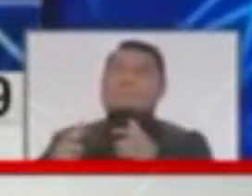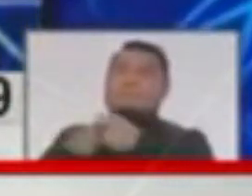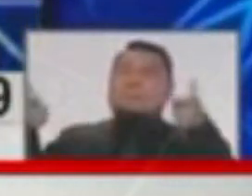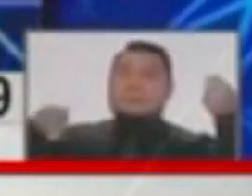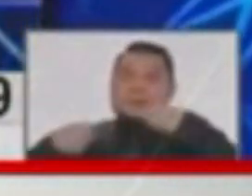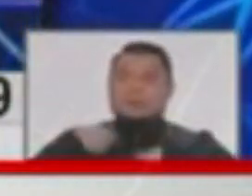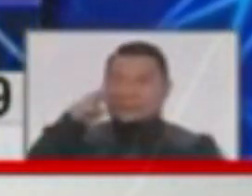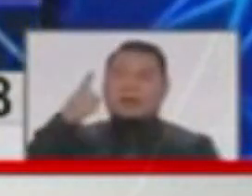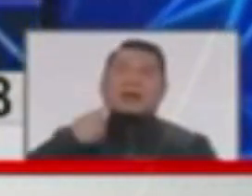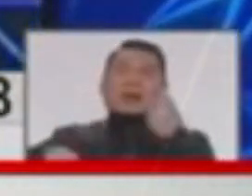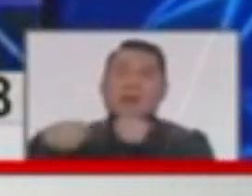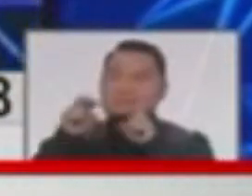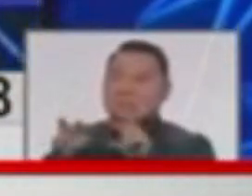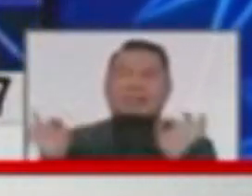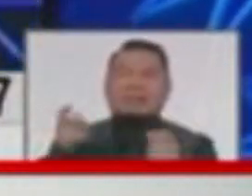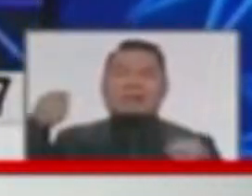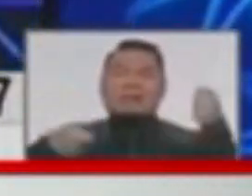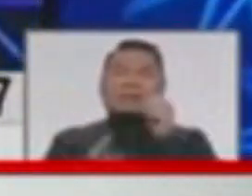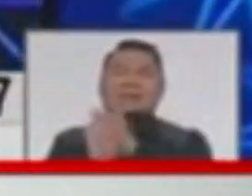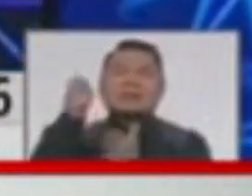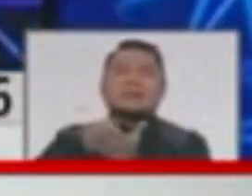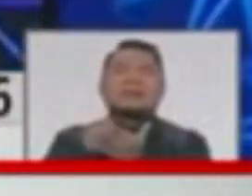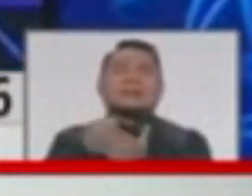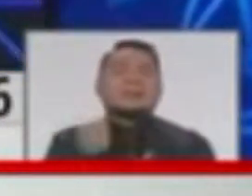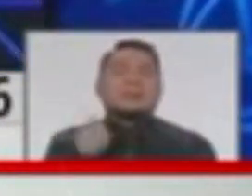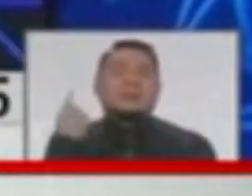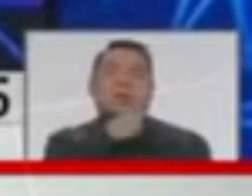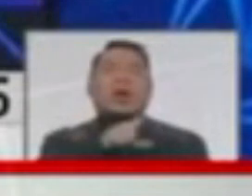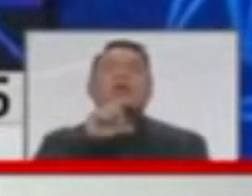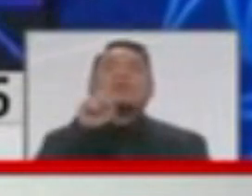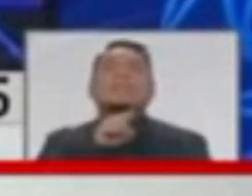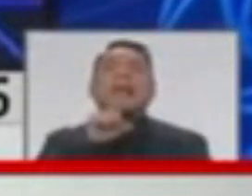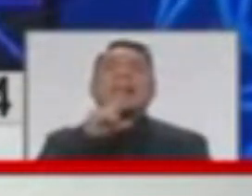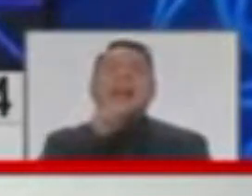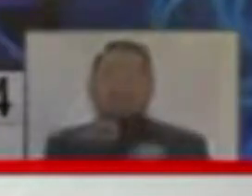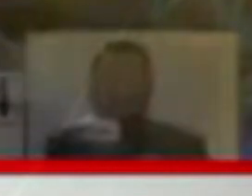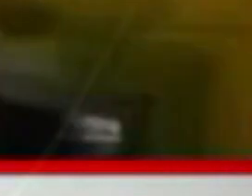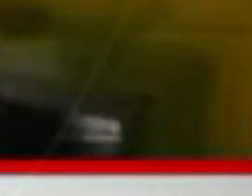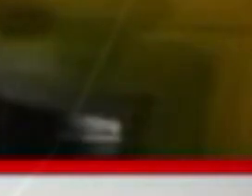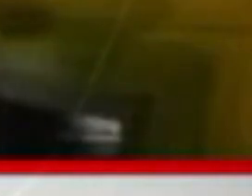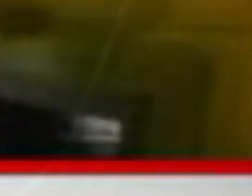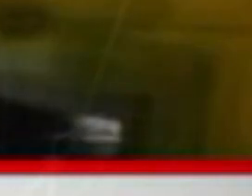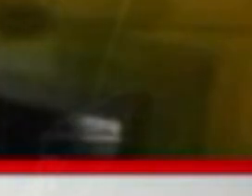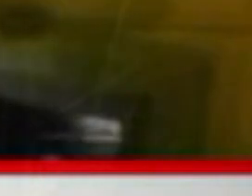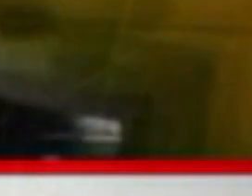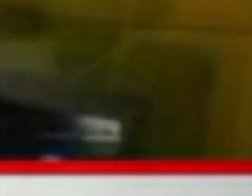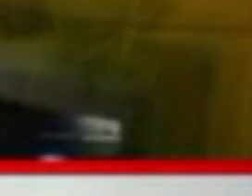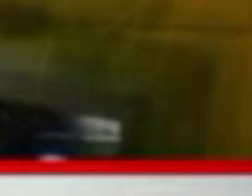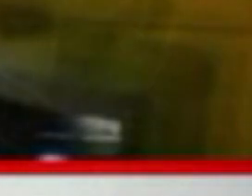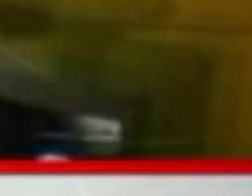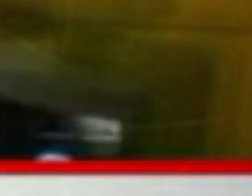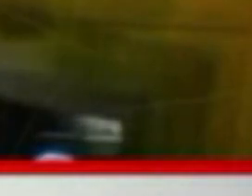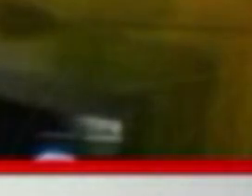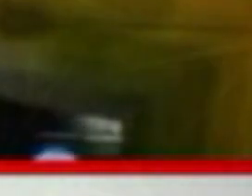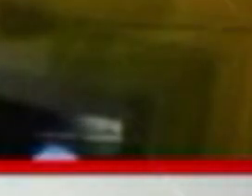yo lo vi en Gamarra y en todo el Perú. Nadie recibió el Reactiva, solo el sinvergüenza, el López Aliaga y encima cobarde que no quiere venir. A